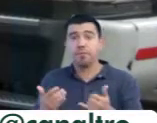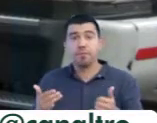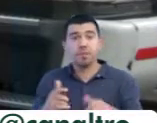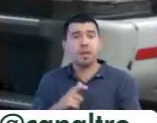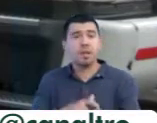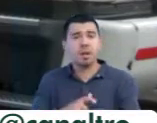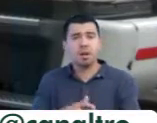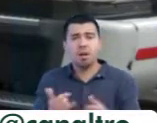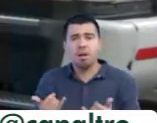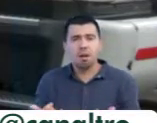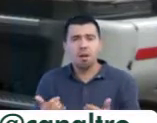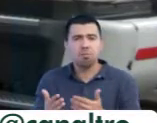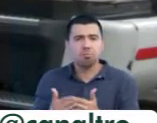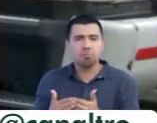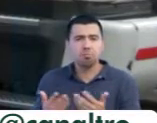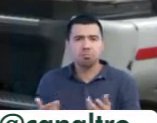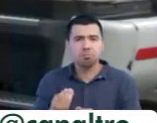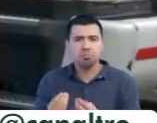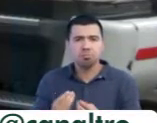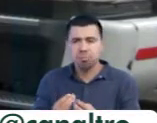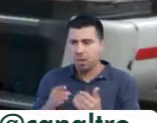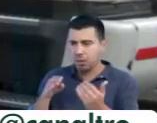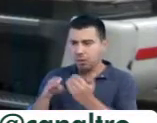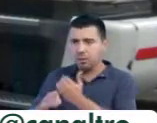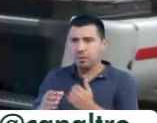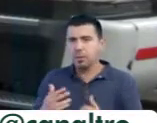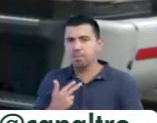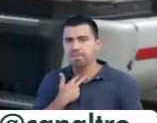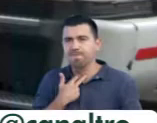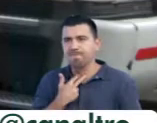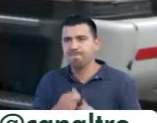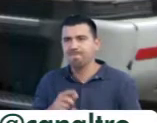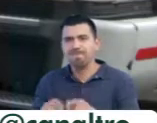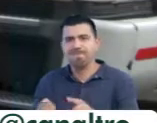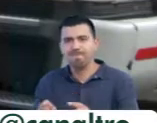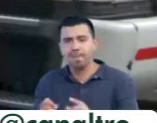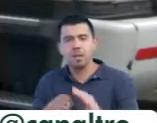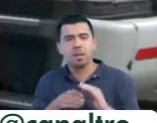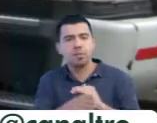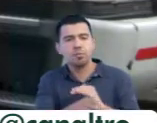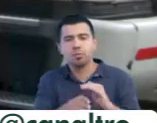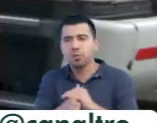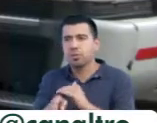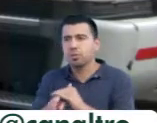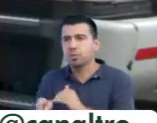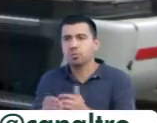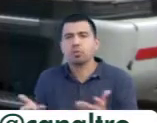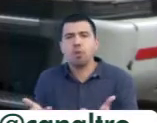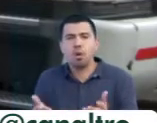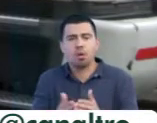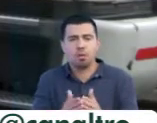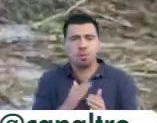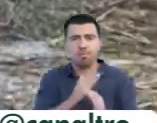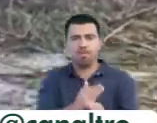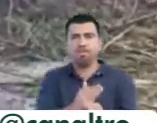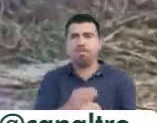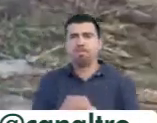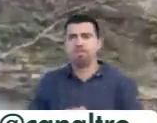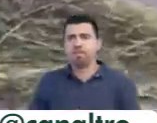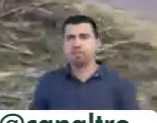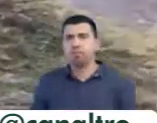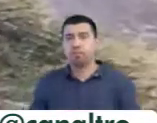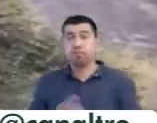dicen las autoridades, hay paso restringido por la mayoría de estas vías. No hay obstrucción en ninguna parte.